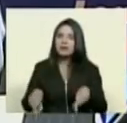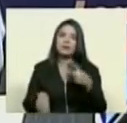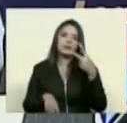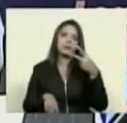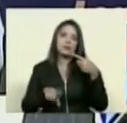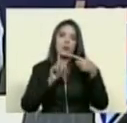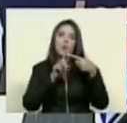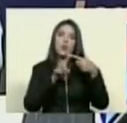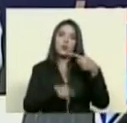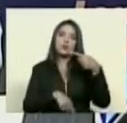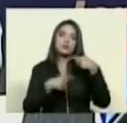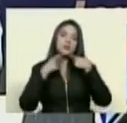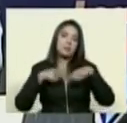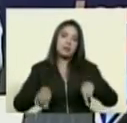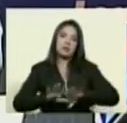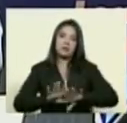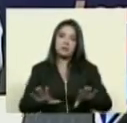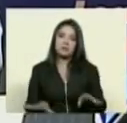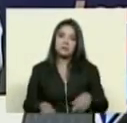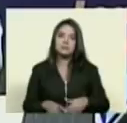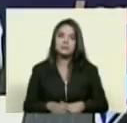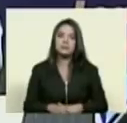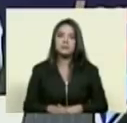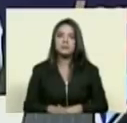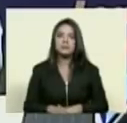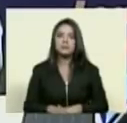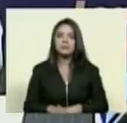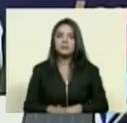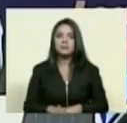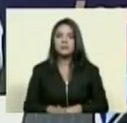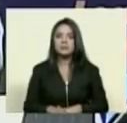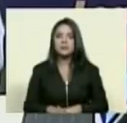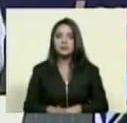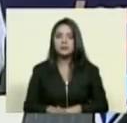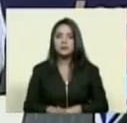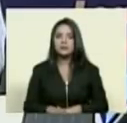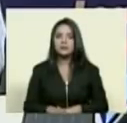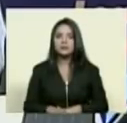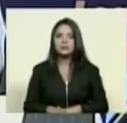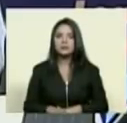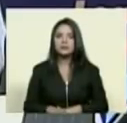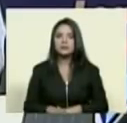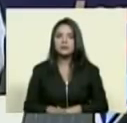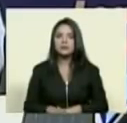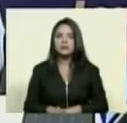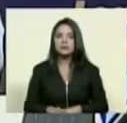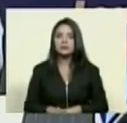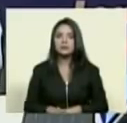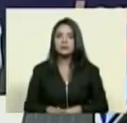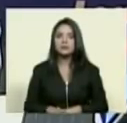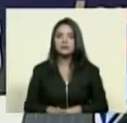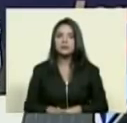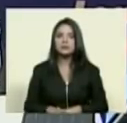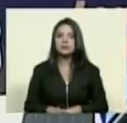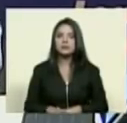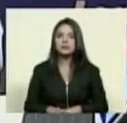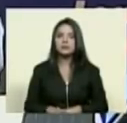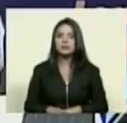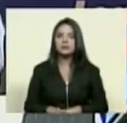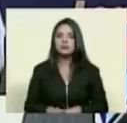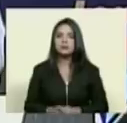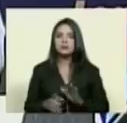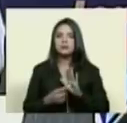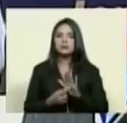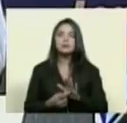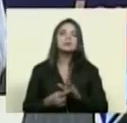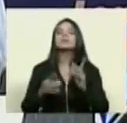esos reales. Uno, se perdieron. Si ustedes vieran el nivel que presentan esos supuestos dialogantes y negociadores de la oposición en las mesas de